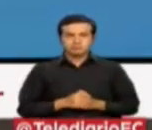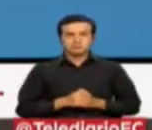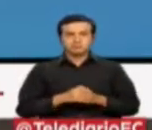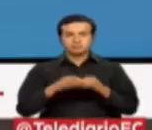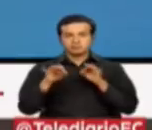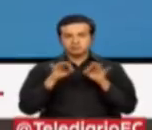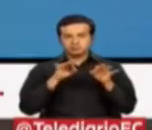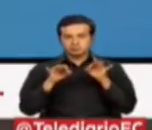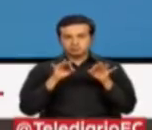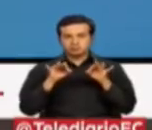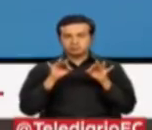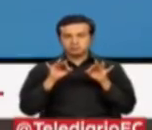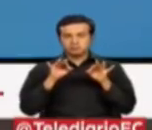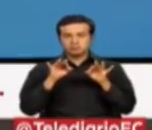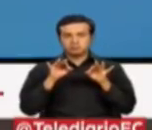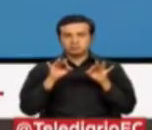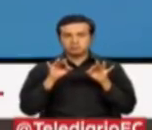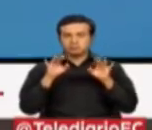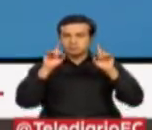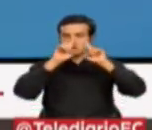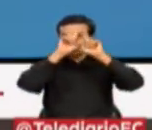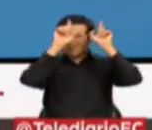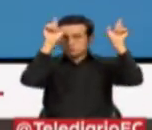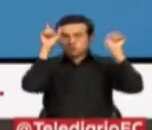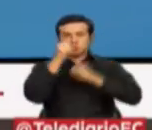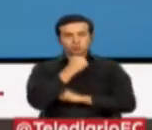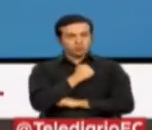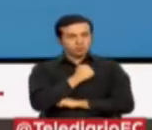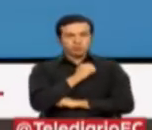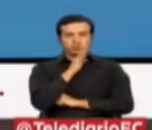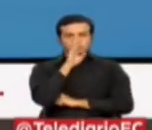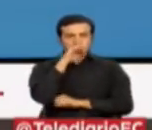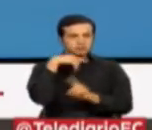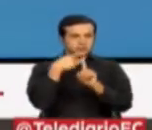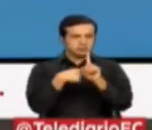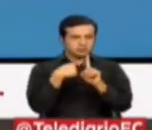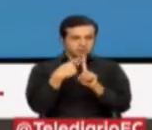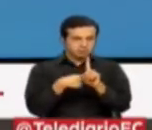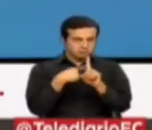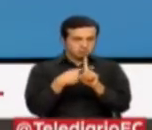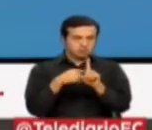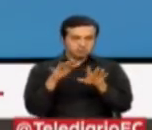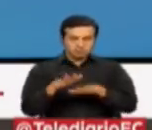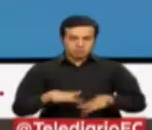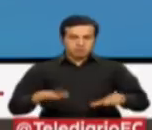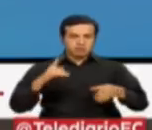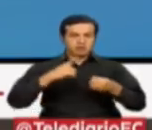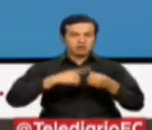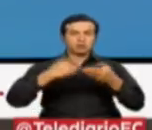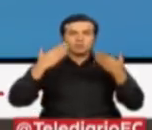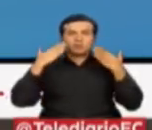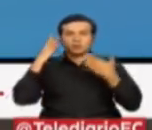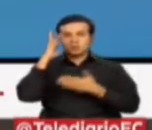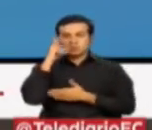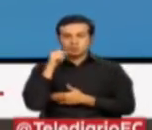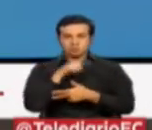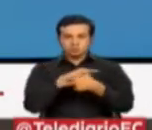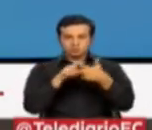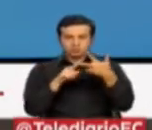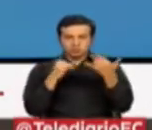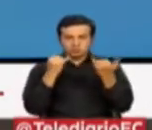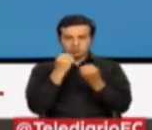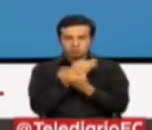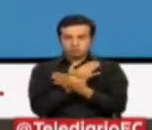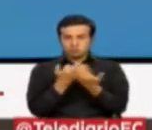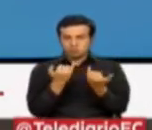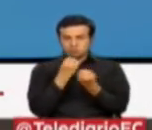Aclarando que esta es una medición que le pertenece a Perfiles de Opinión, que la hacemos todos los meses, que la validez es para las ciudades de Quito, Guayaquil y Cuenca. Esta que vamos a